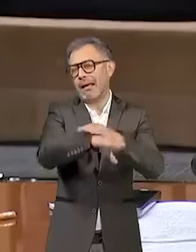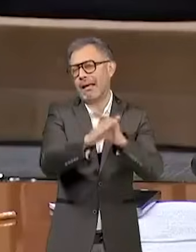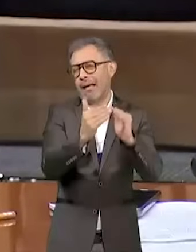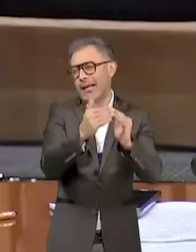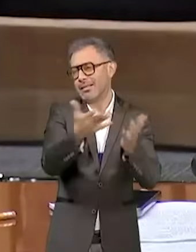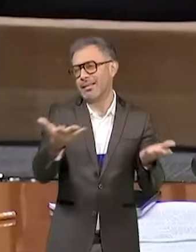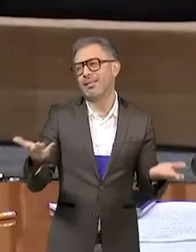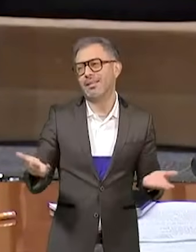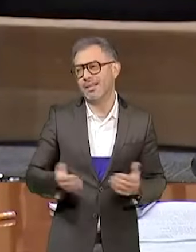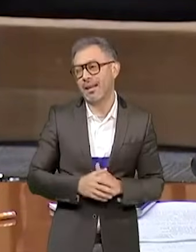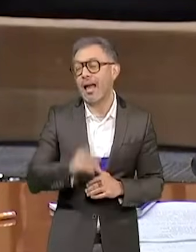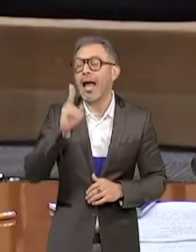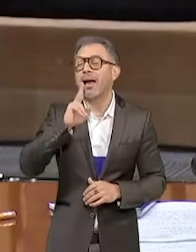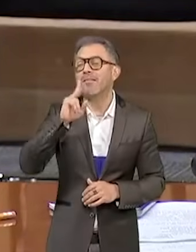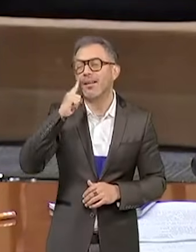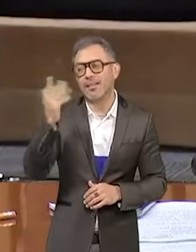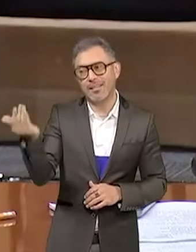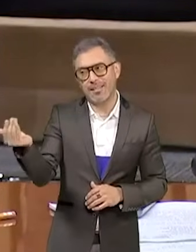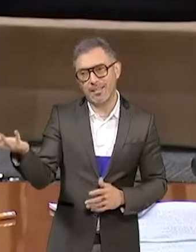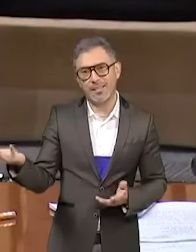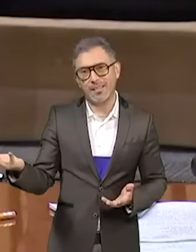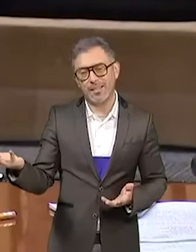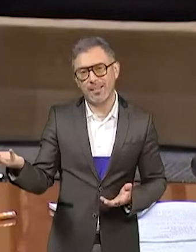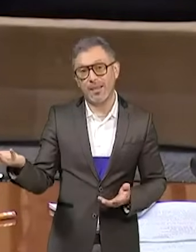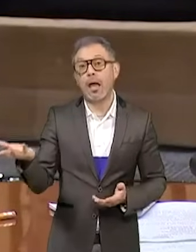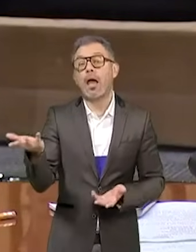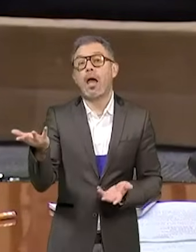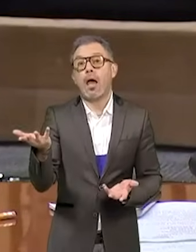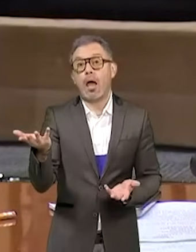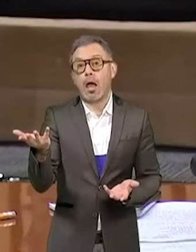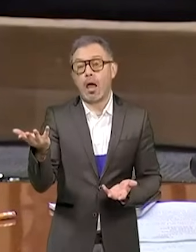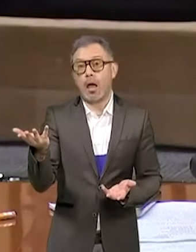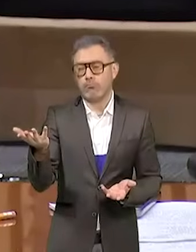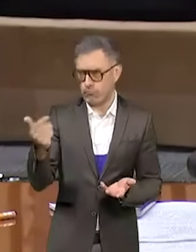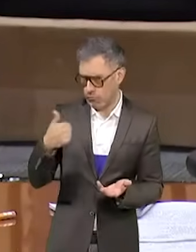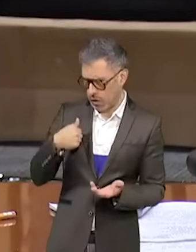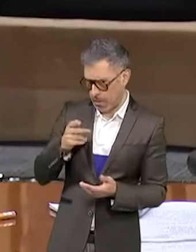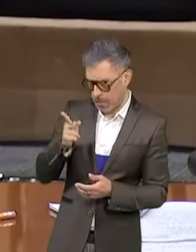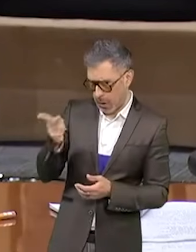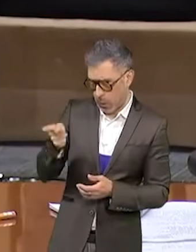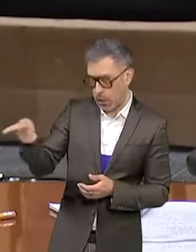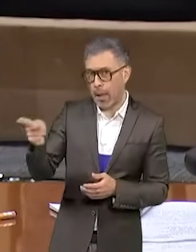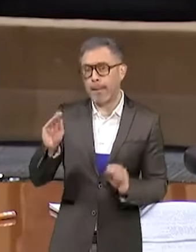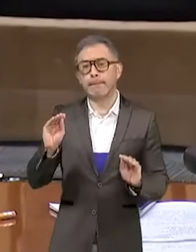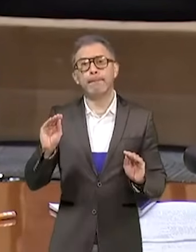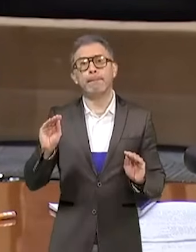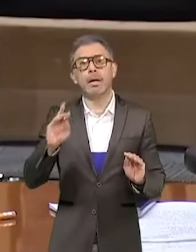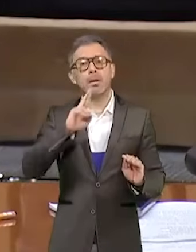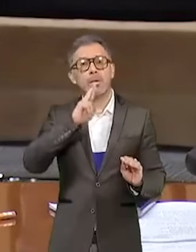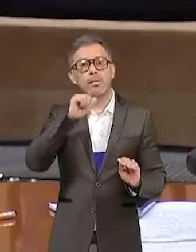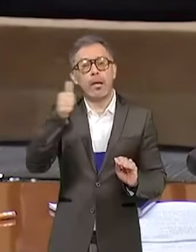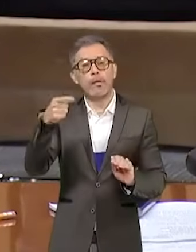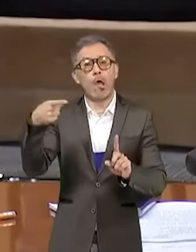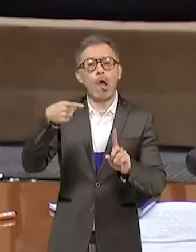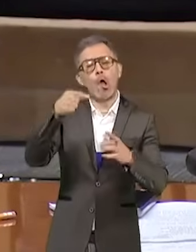Pero sin embargo, bueno, no se respondió mi pregunta, se respondió en otras cosas, se